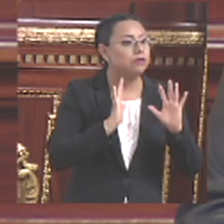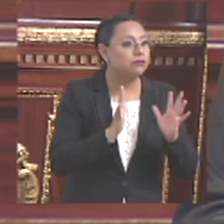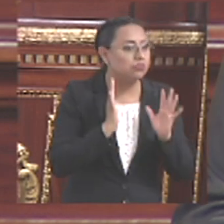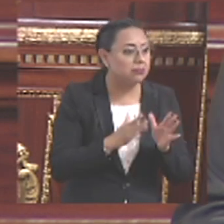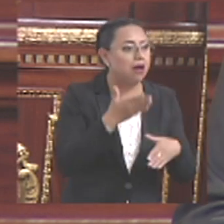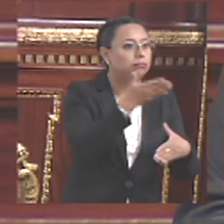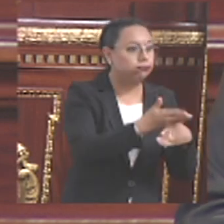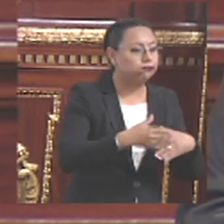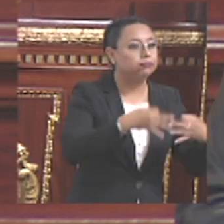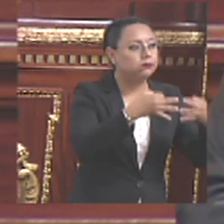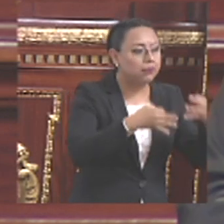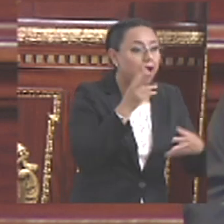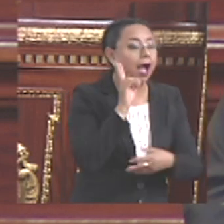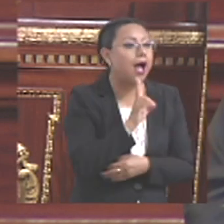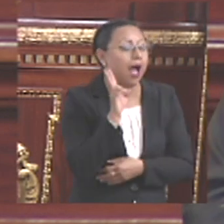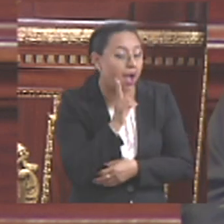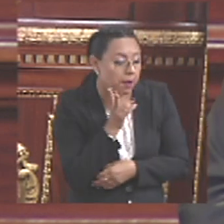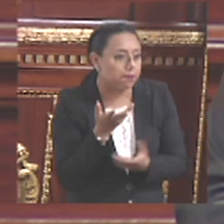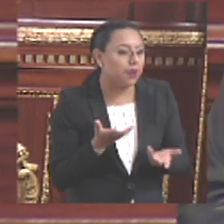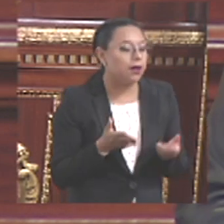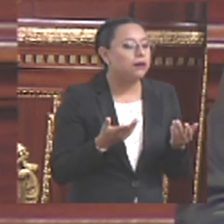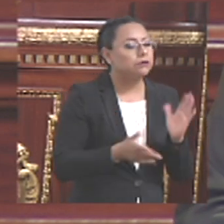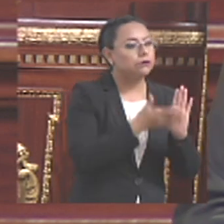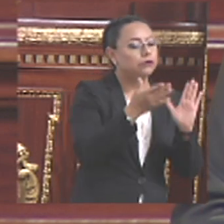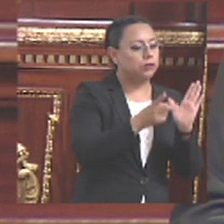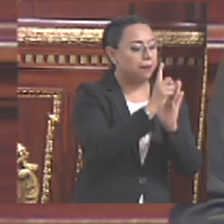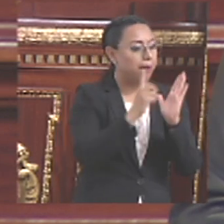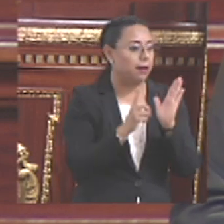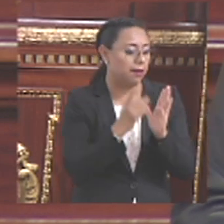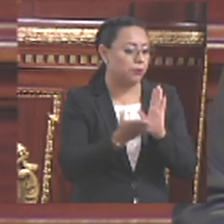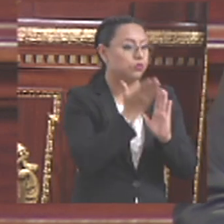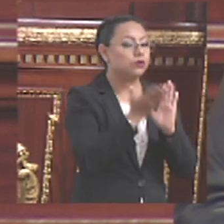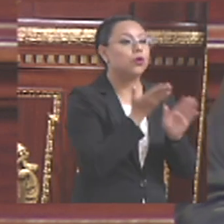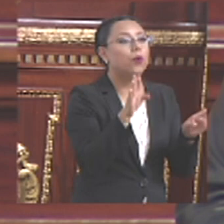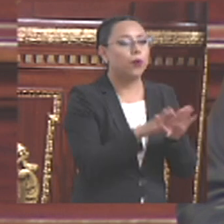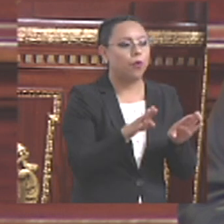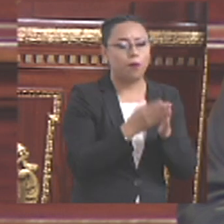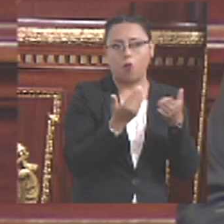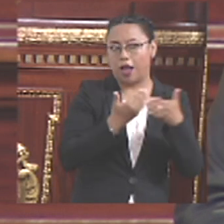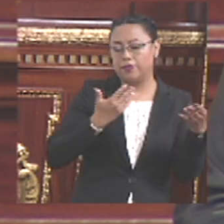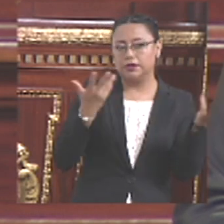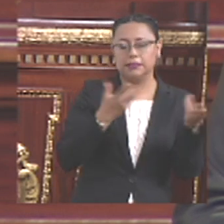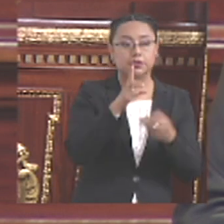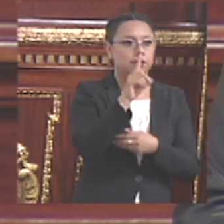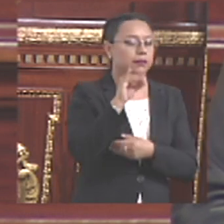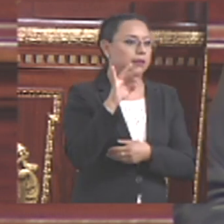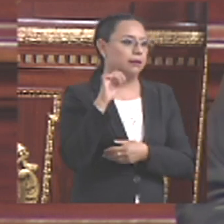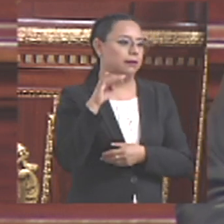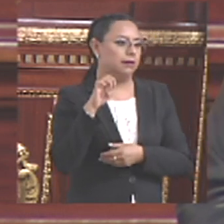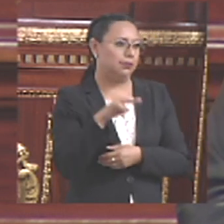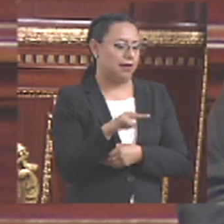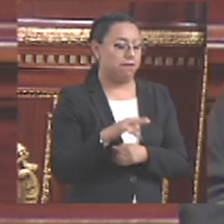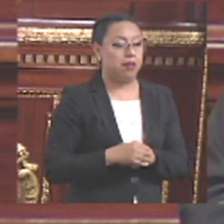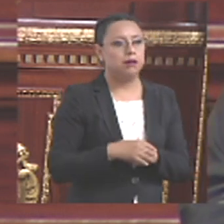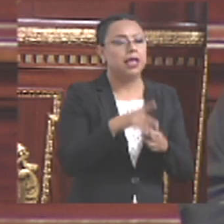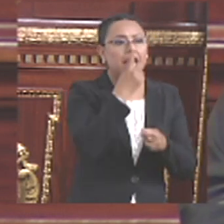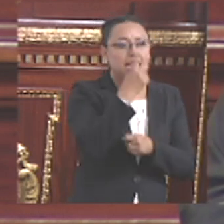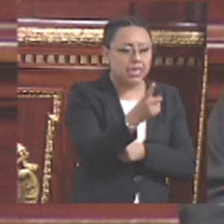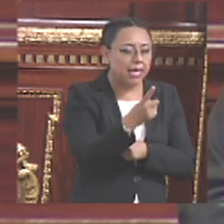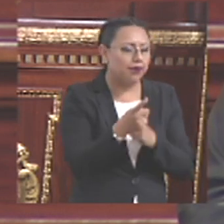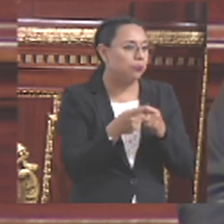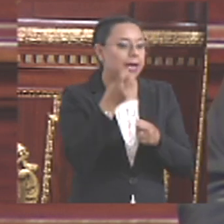de sus departamentos, mismos que fueron a través de un dictamen declarado inhabitable, pero que han encontrado